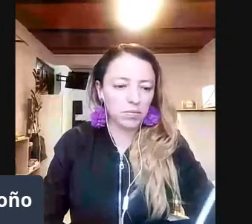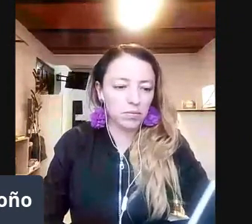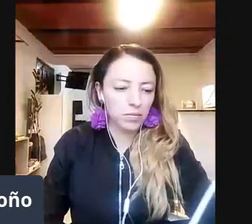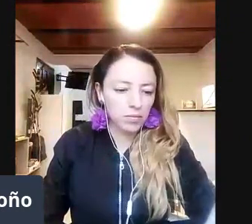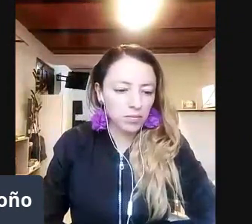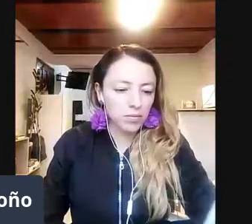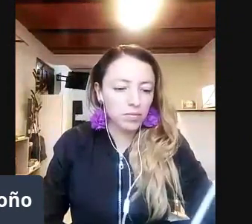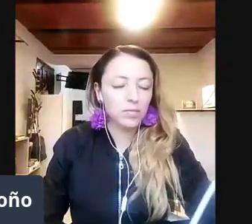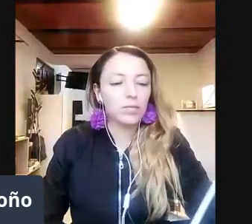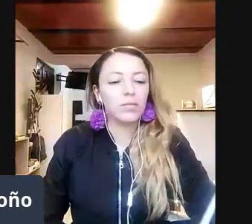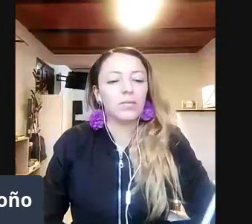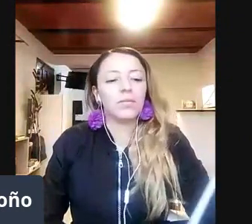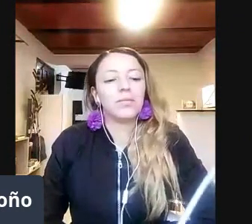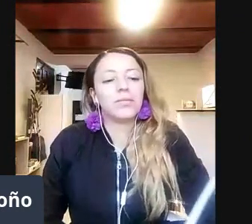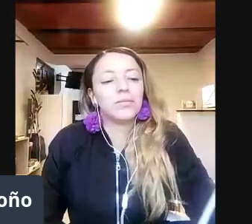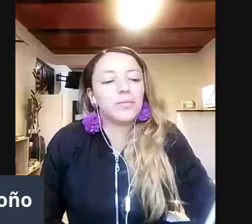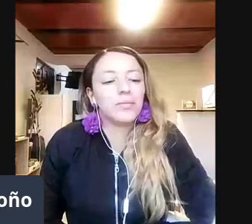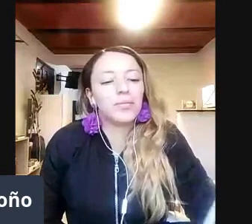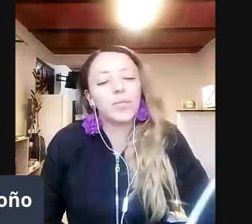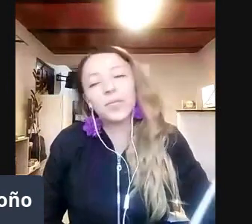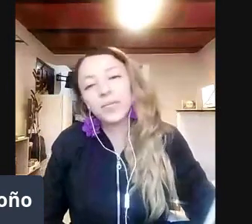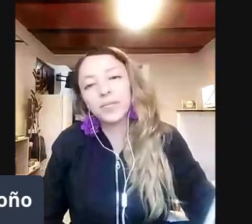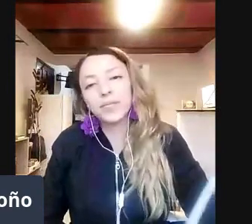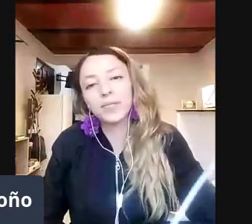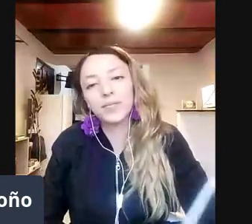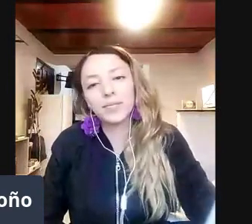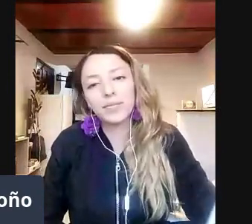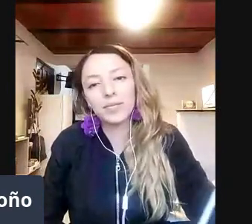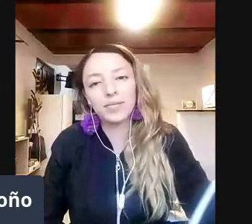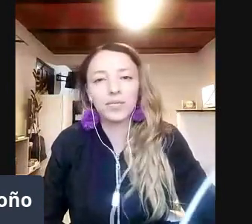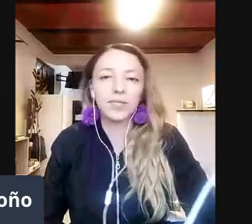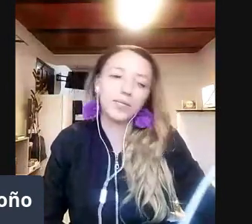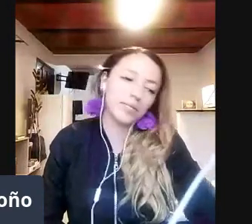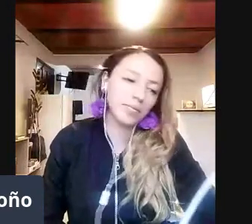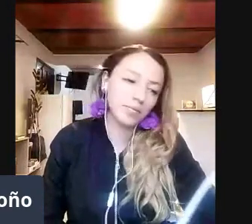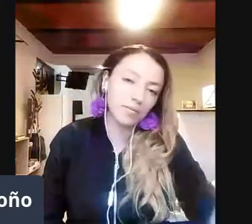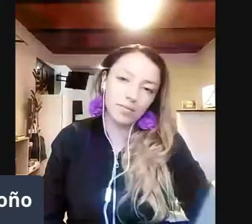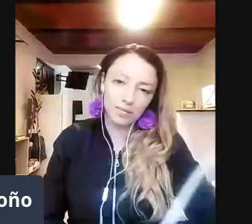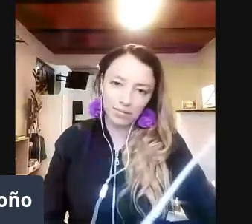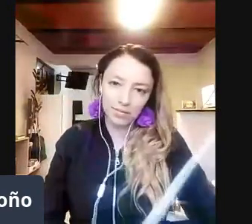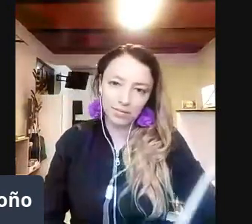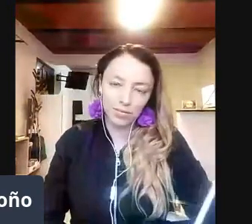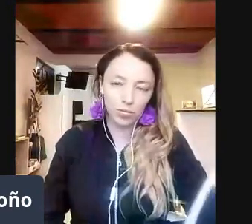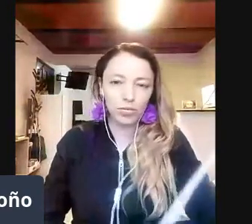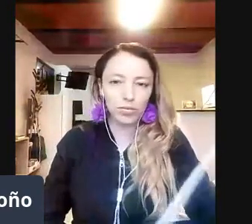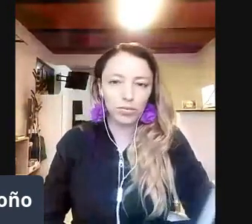que yo de algún modo es el lenguaje que descubra y que presente